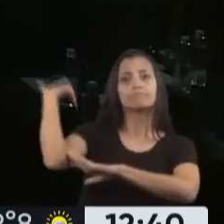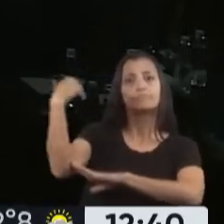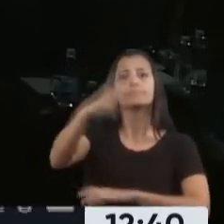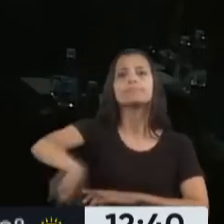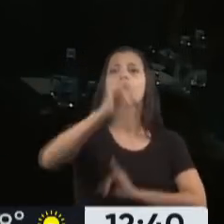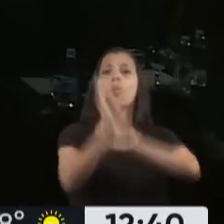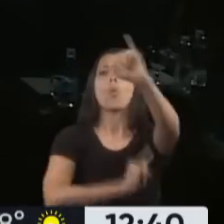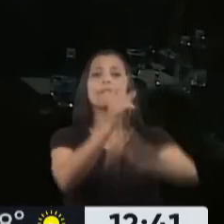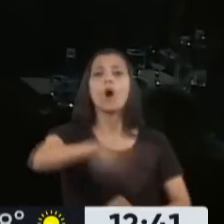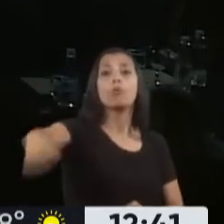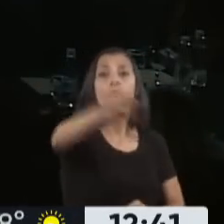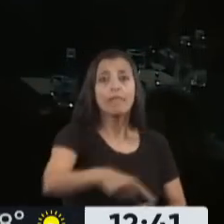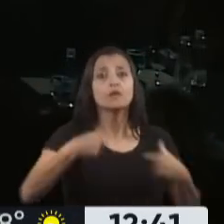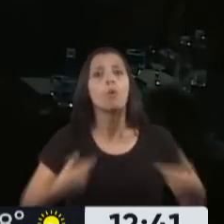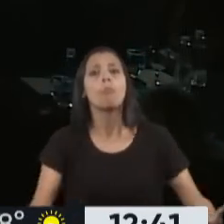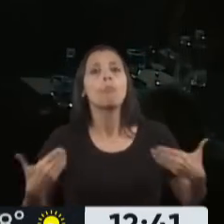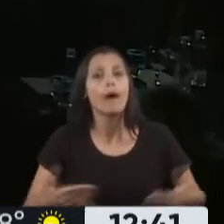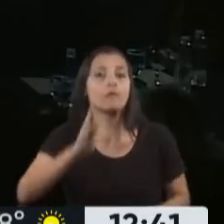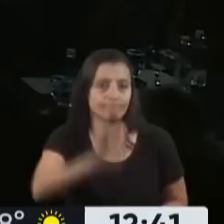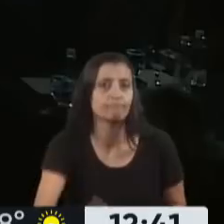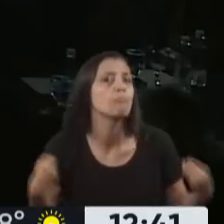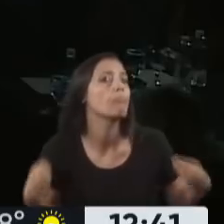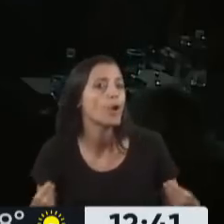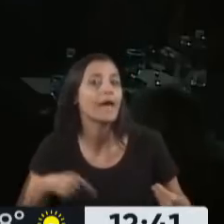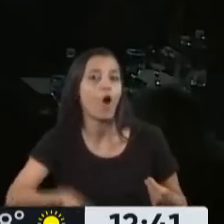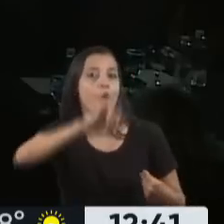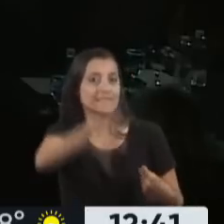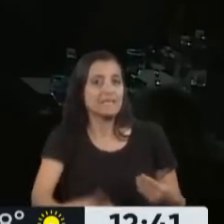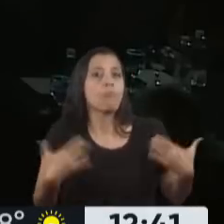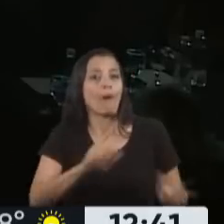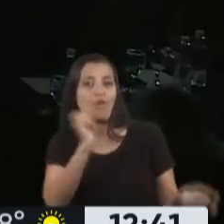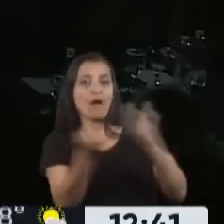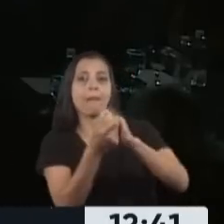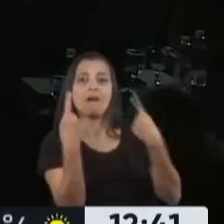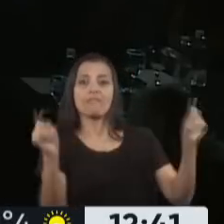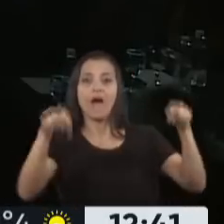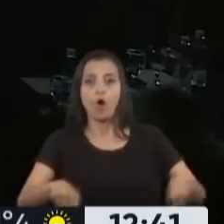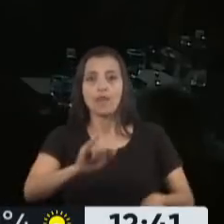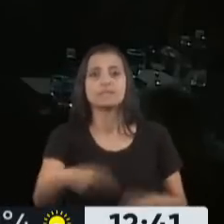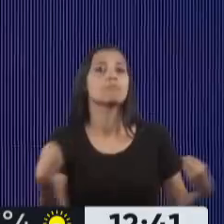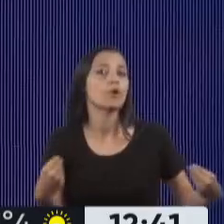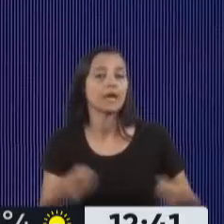por qué eso es factible y por qué esta vez sí puede ser diferente.